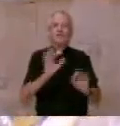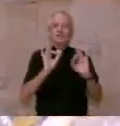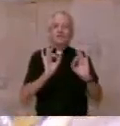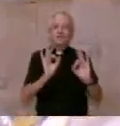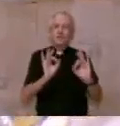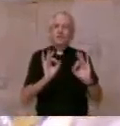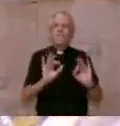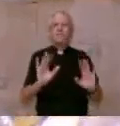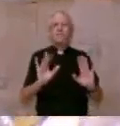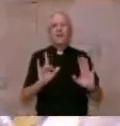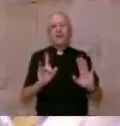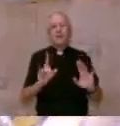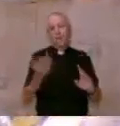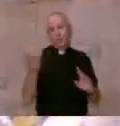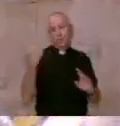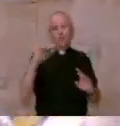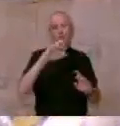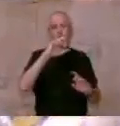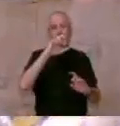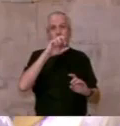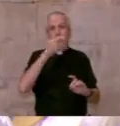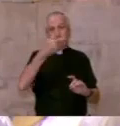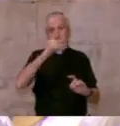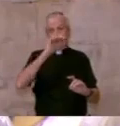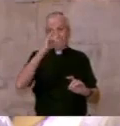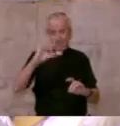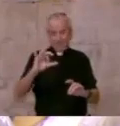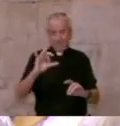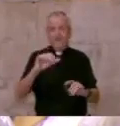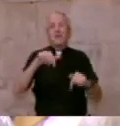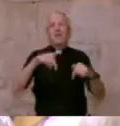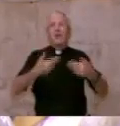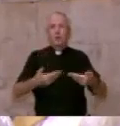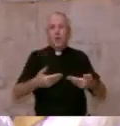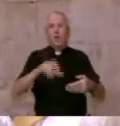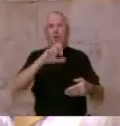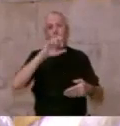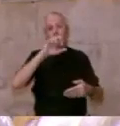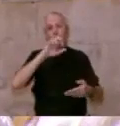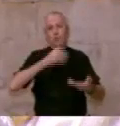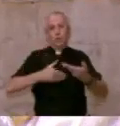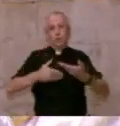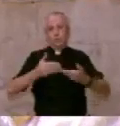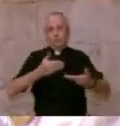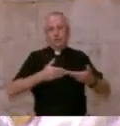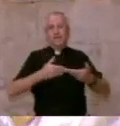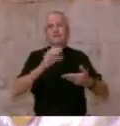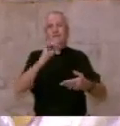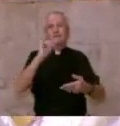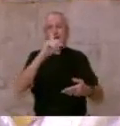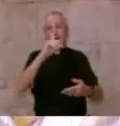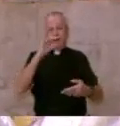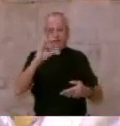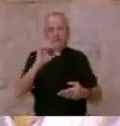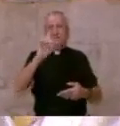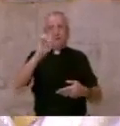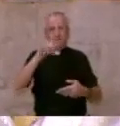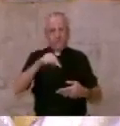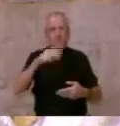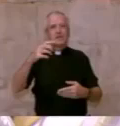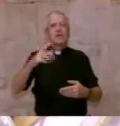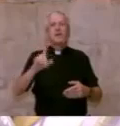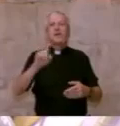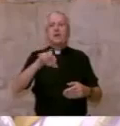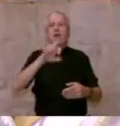Valencia, Monseñor Benavent, el actual obispo auxiliar emérito de Valencia, Monseñor Salinas,